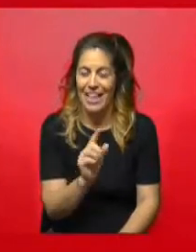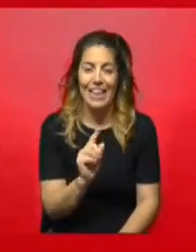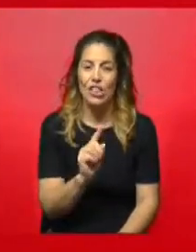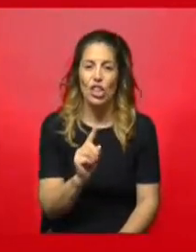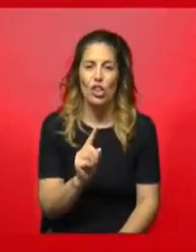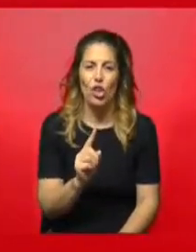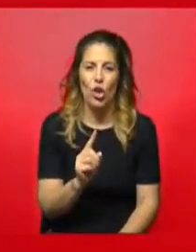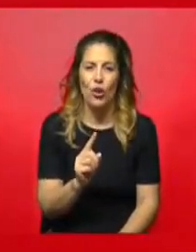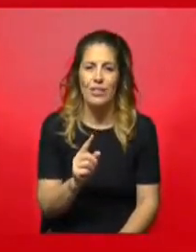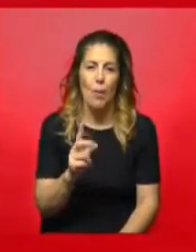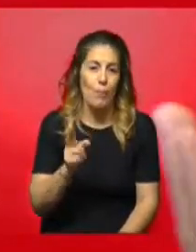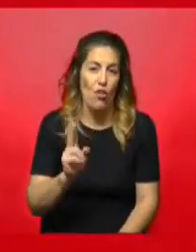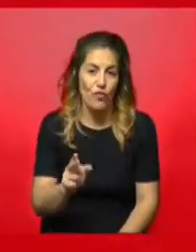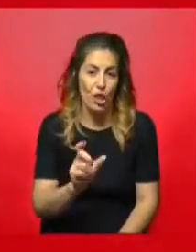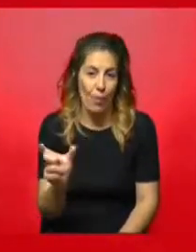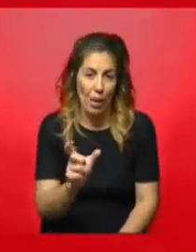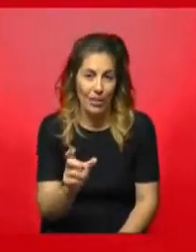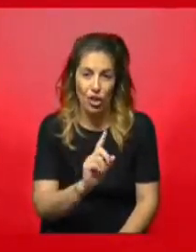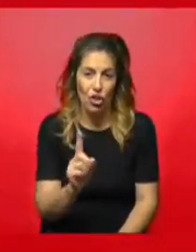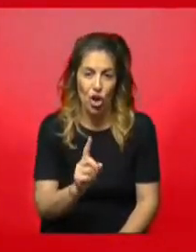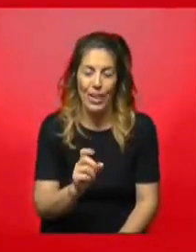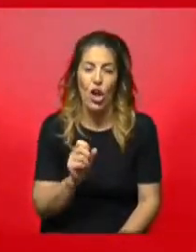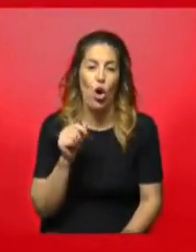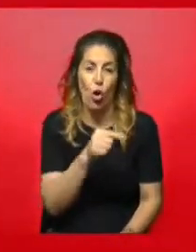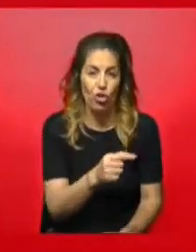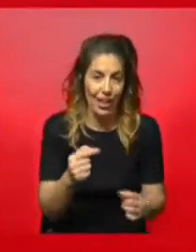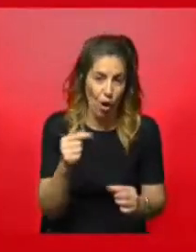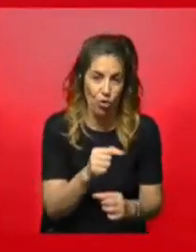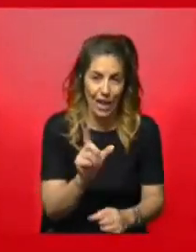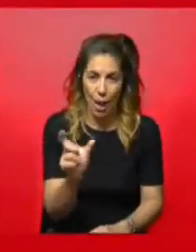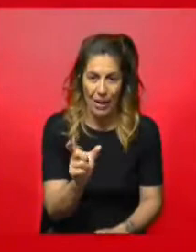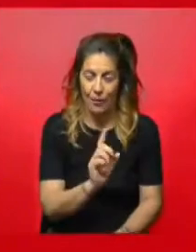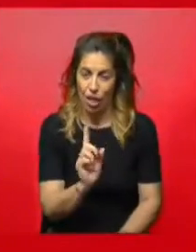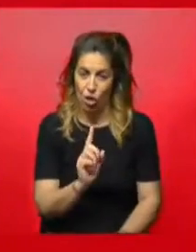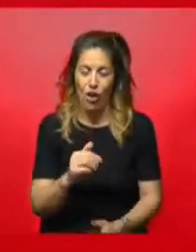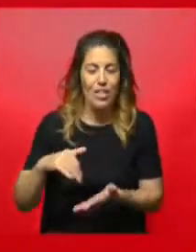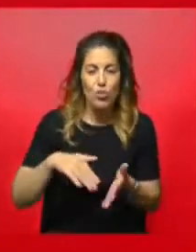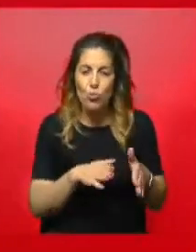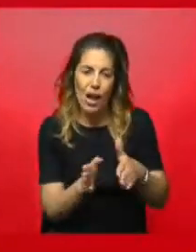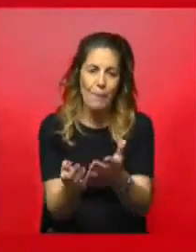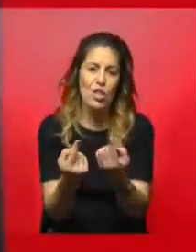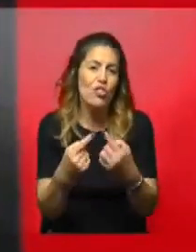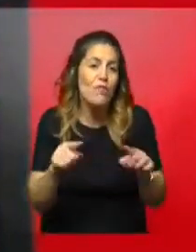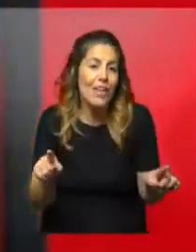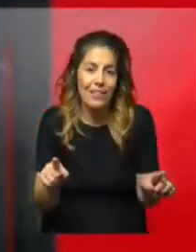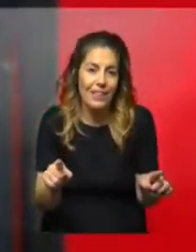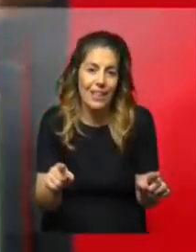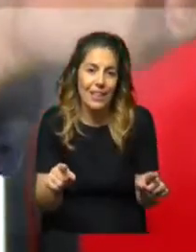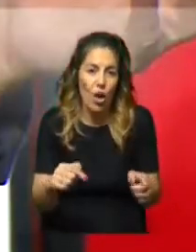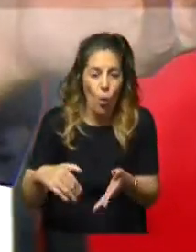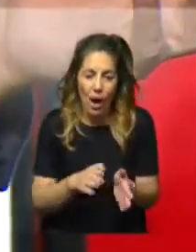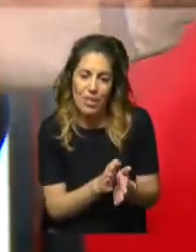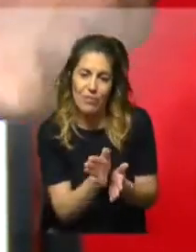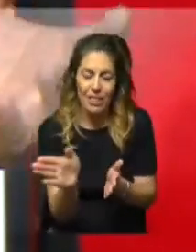inhibitorio para las palabras no es despectivo para la palabra otro camino es otro camino pero es un camino alternativo en donde